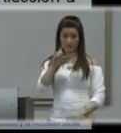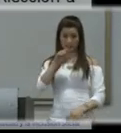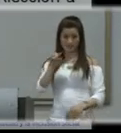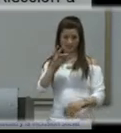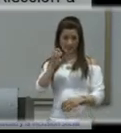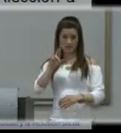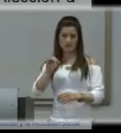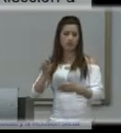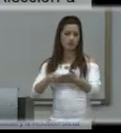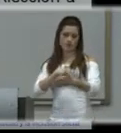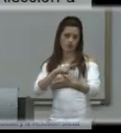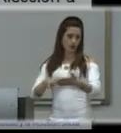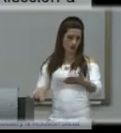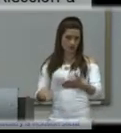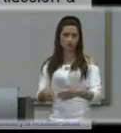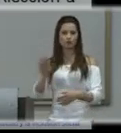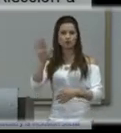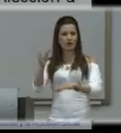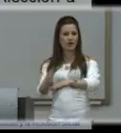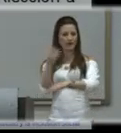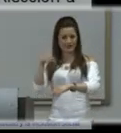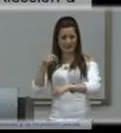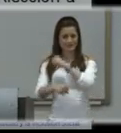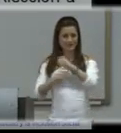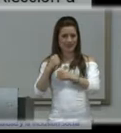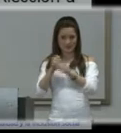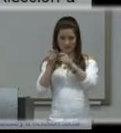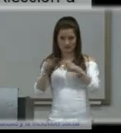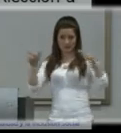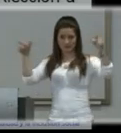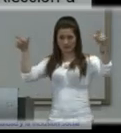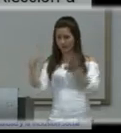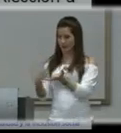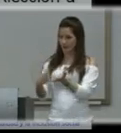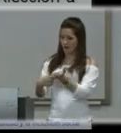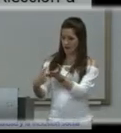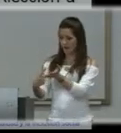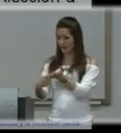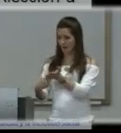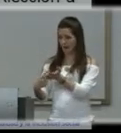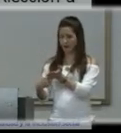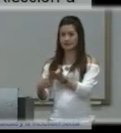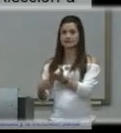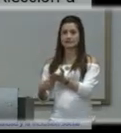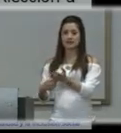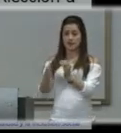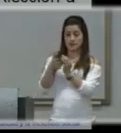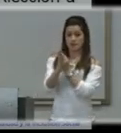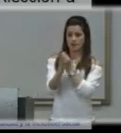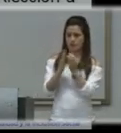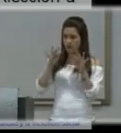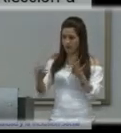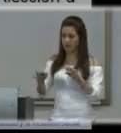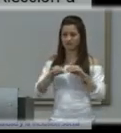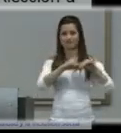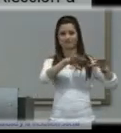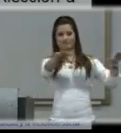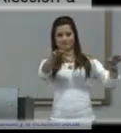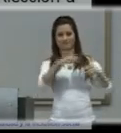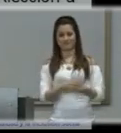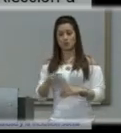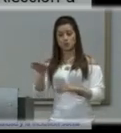como lo que discutió la Corte Constitucional este año, que causó revuelo en algunos medios de comunicación. Y la Corte abre el espacio para que sí